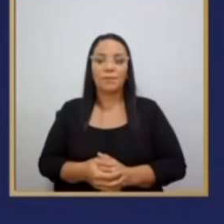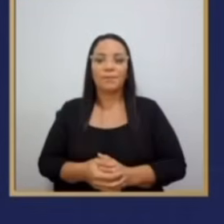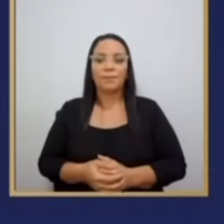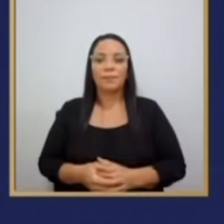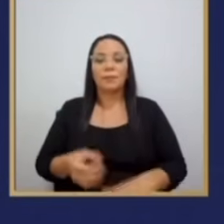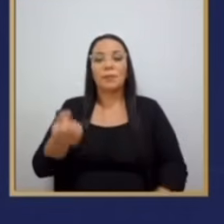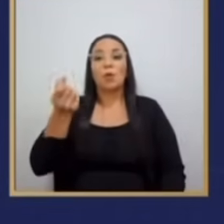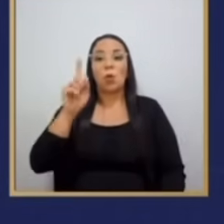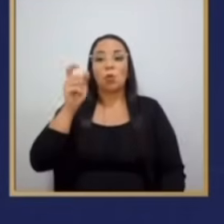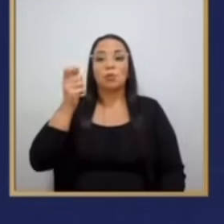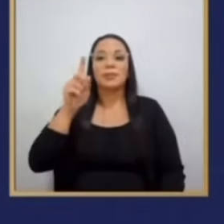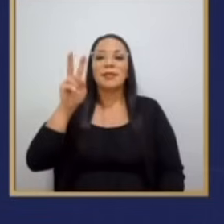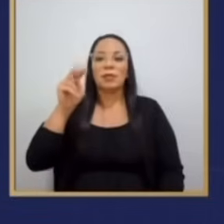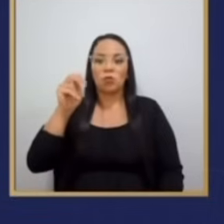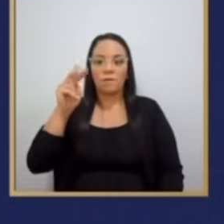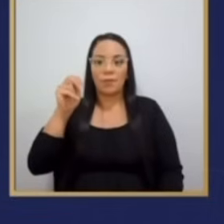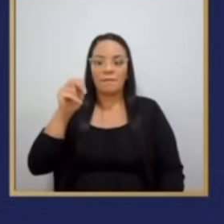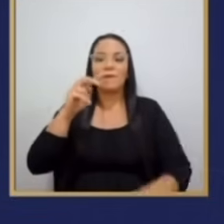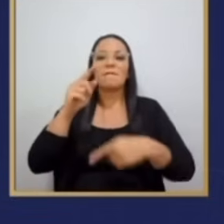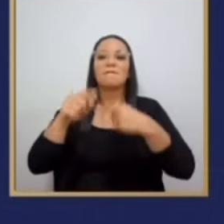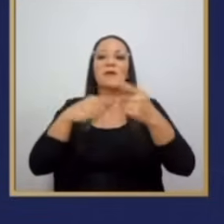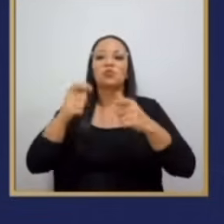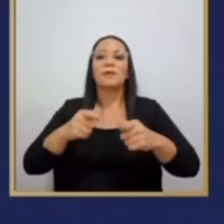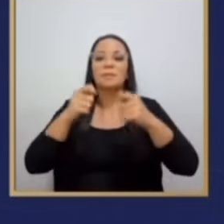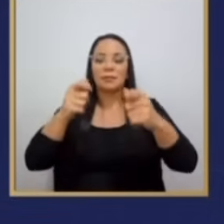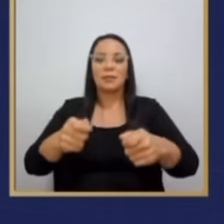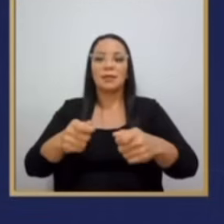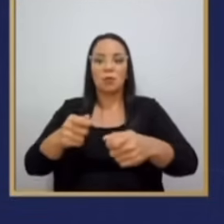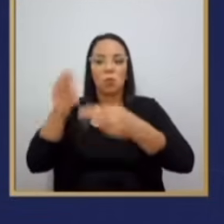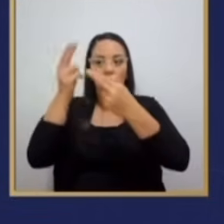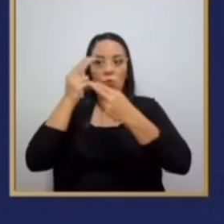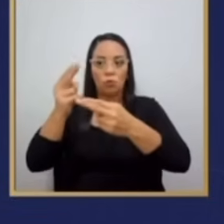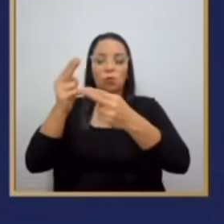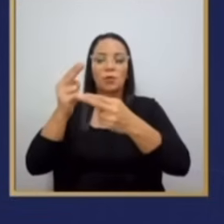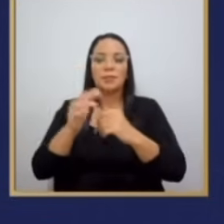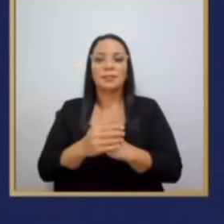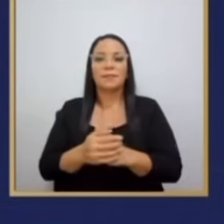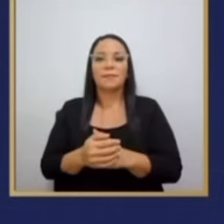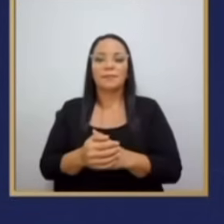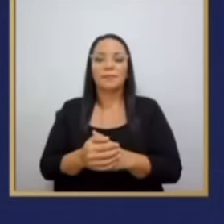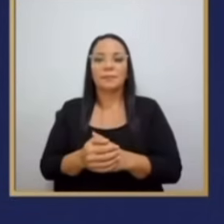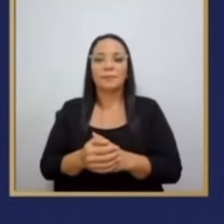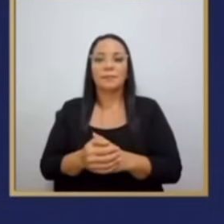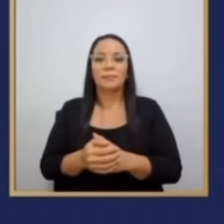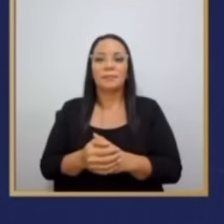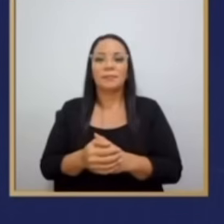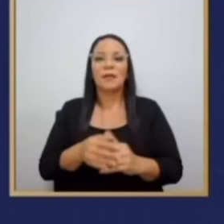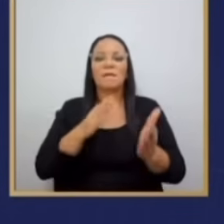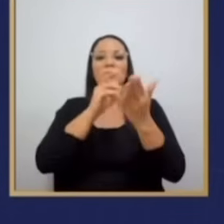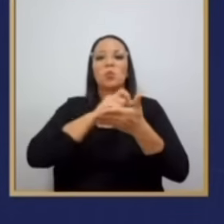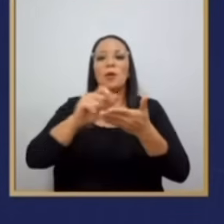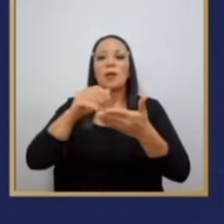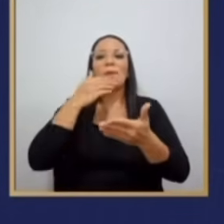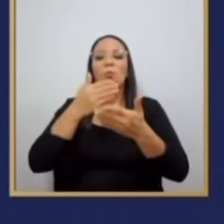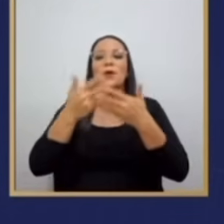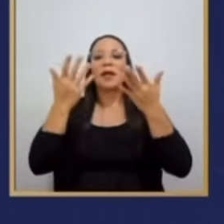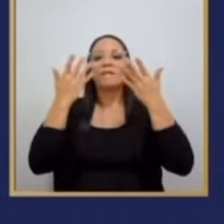de noviembre vamos a presentar honores frente a la Escuela Buenaventura